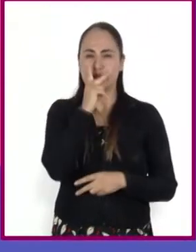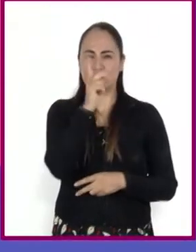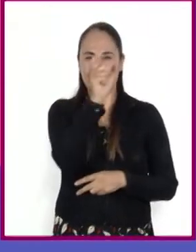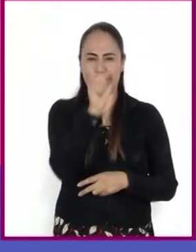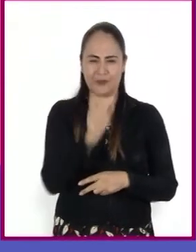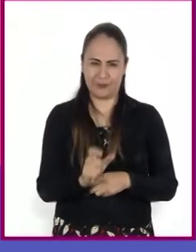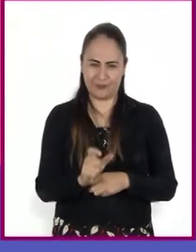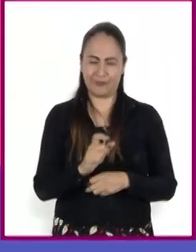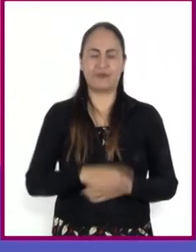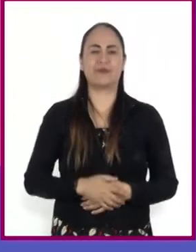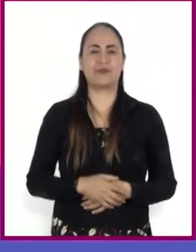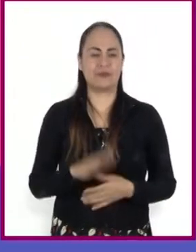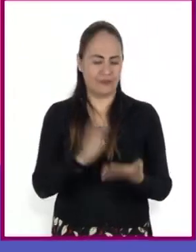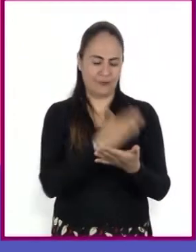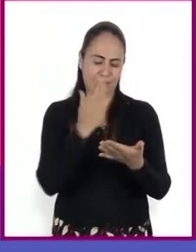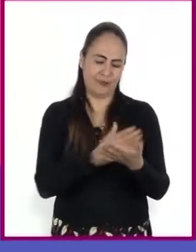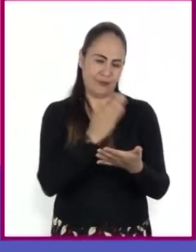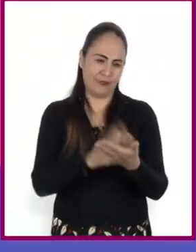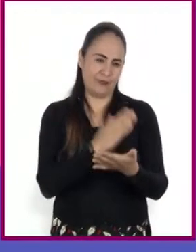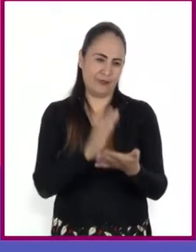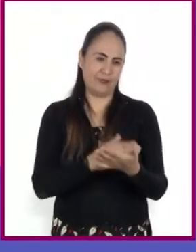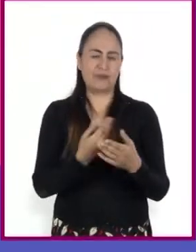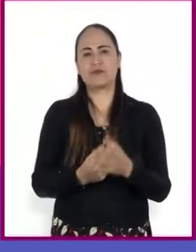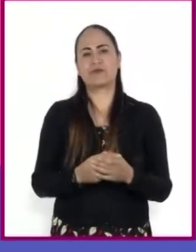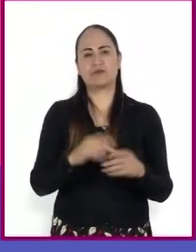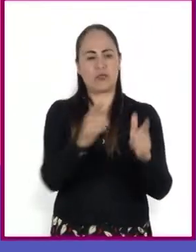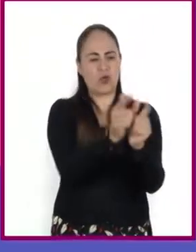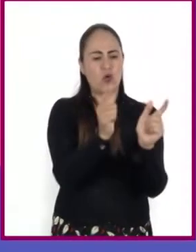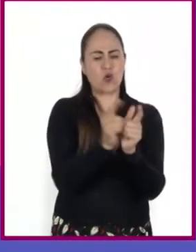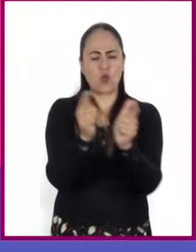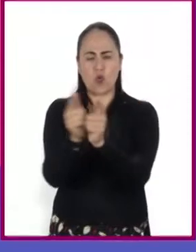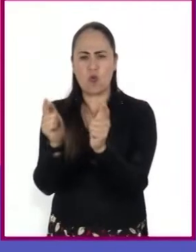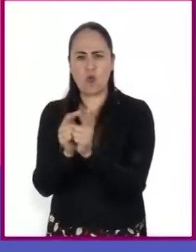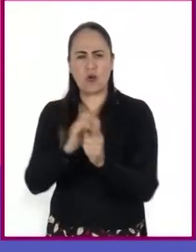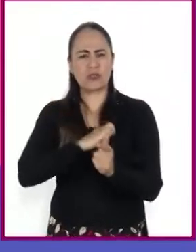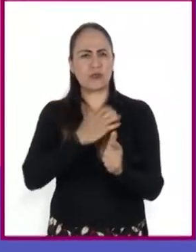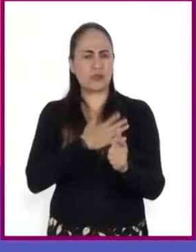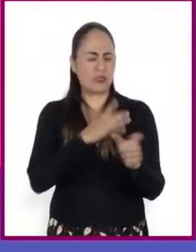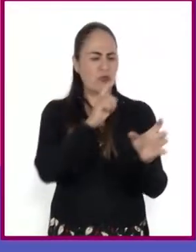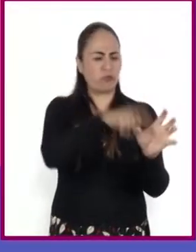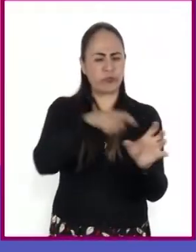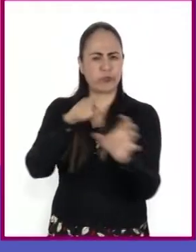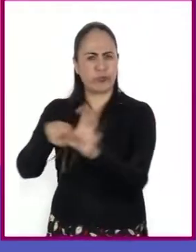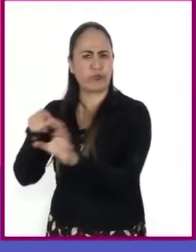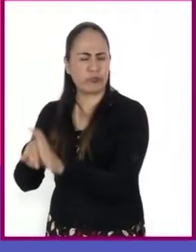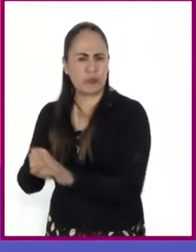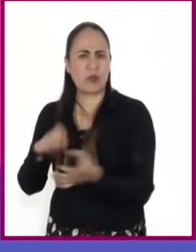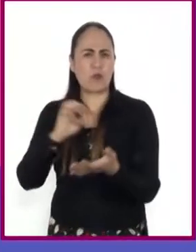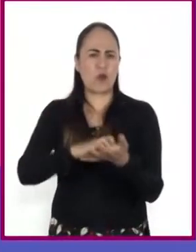En cada palabra que buscamos se indica la categoría gramatical a la que pertenece. Por